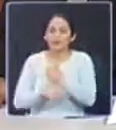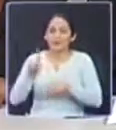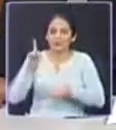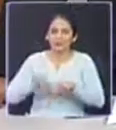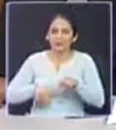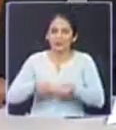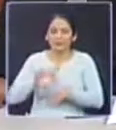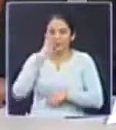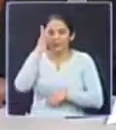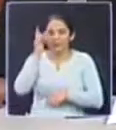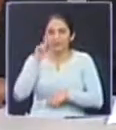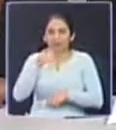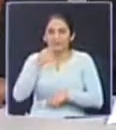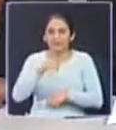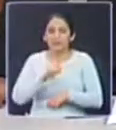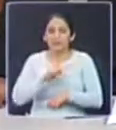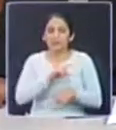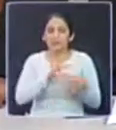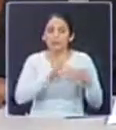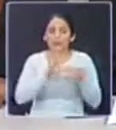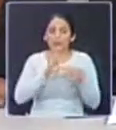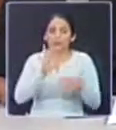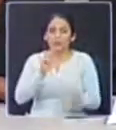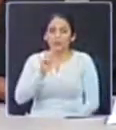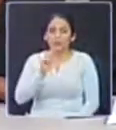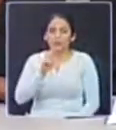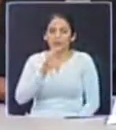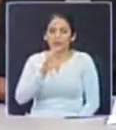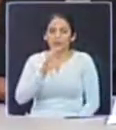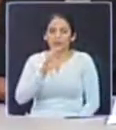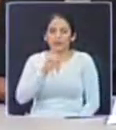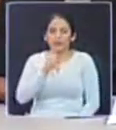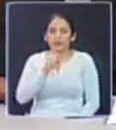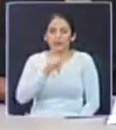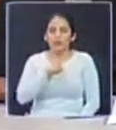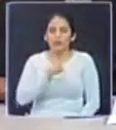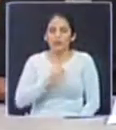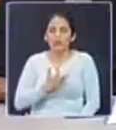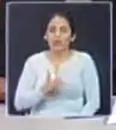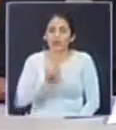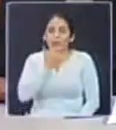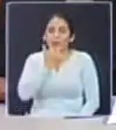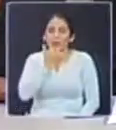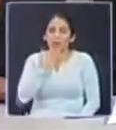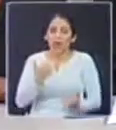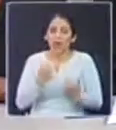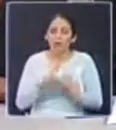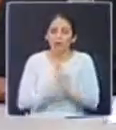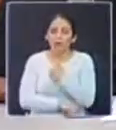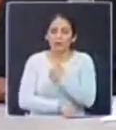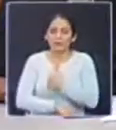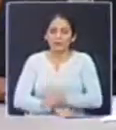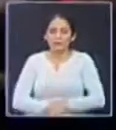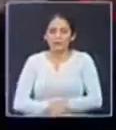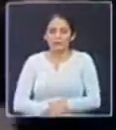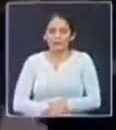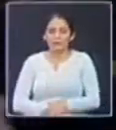equipo en el plantel manabita, Francisco Silva, incurrió en varios actos de indisciplina.